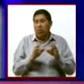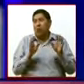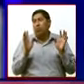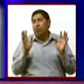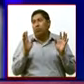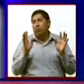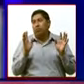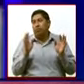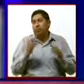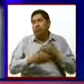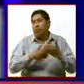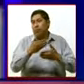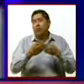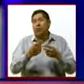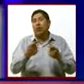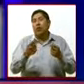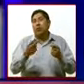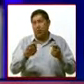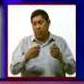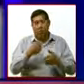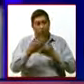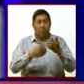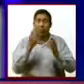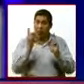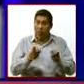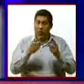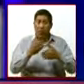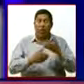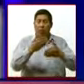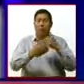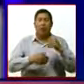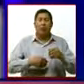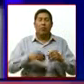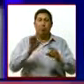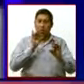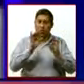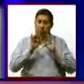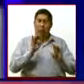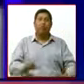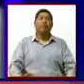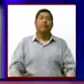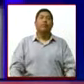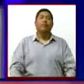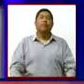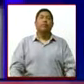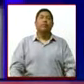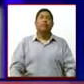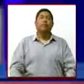veremos si es que se da en las próximas horas o en los próximos días. Así avanza este proceso de preselección.